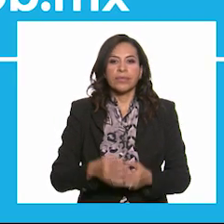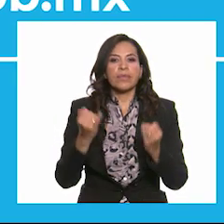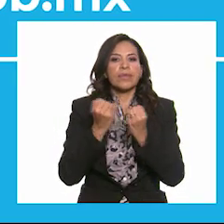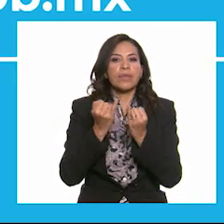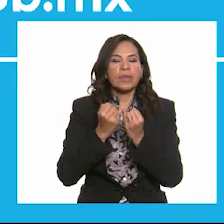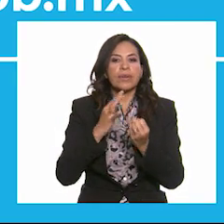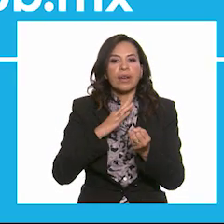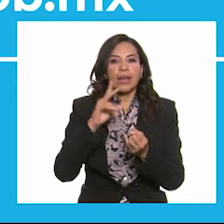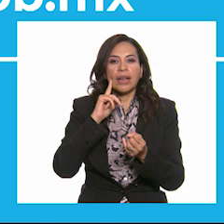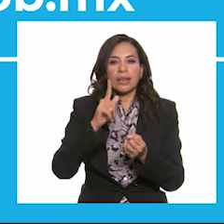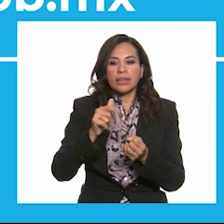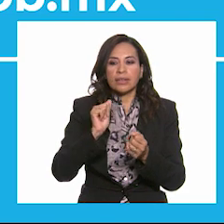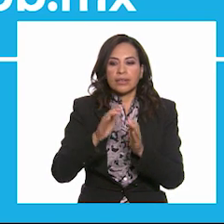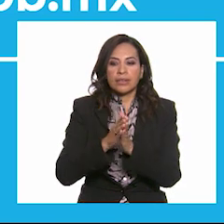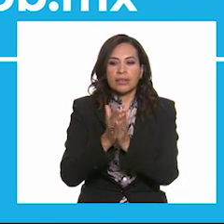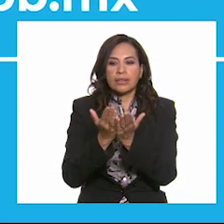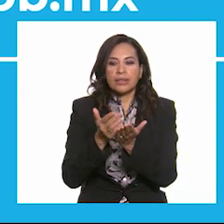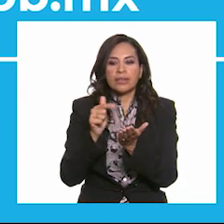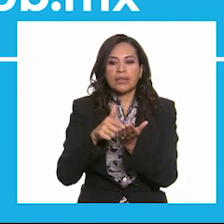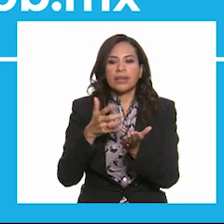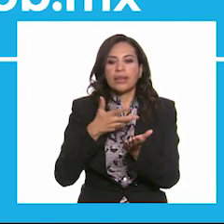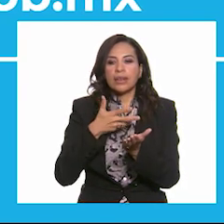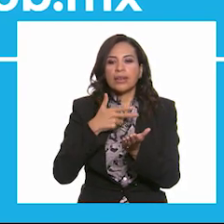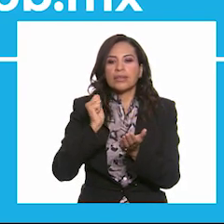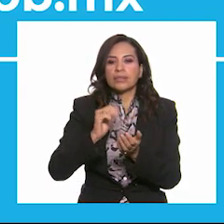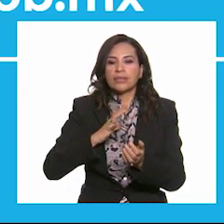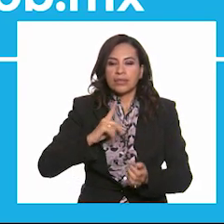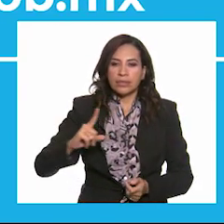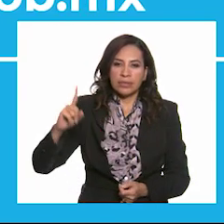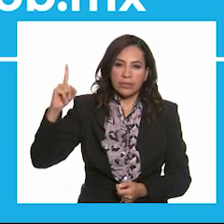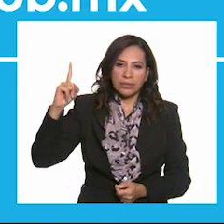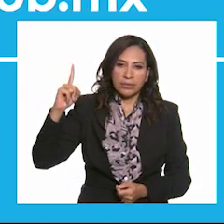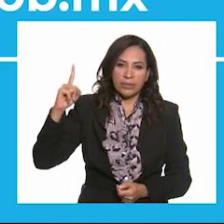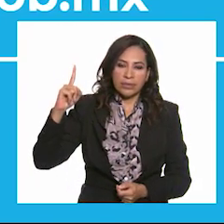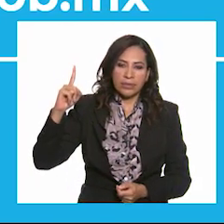También puedes encontrar los libros de texto en la página